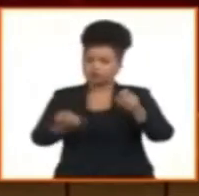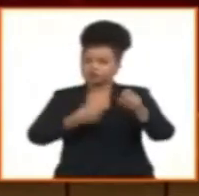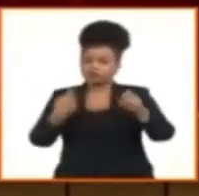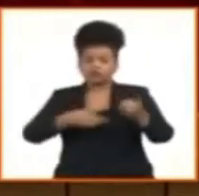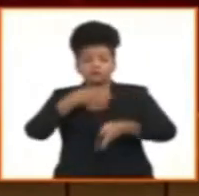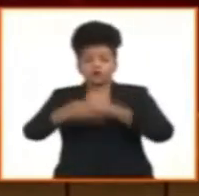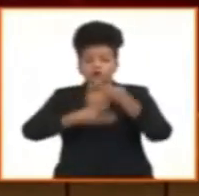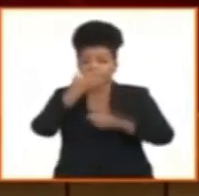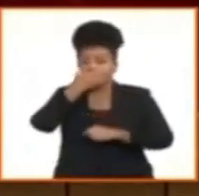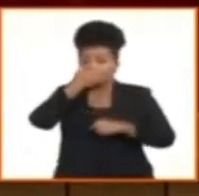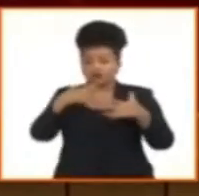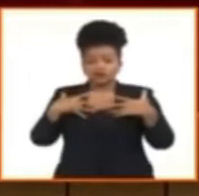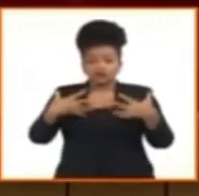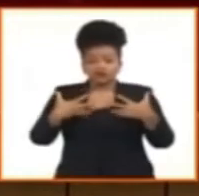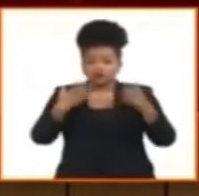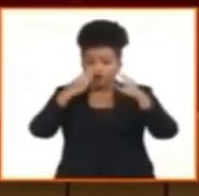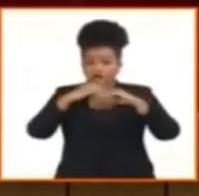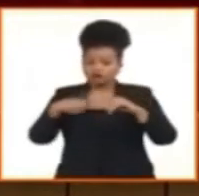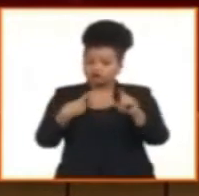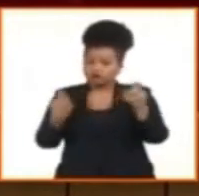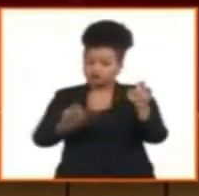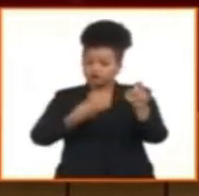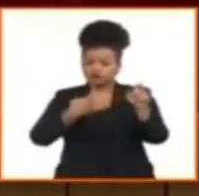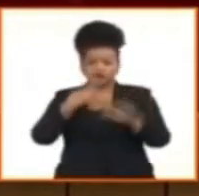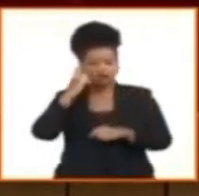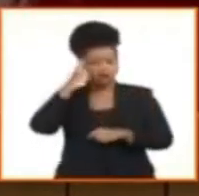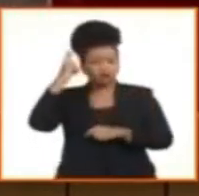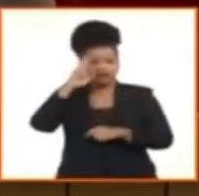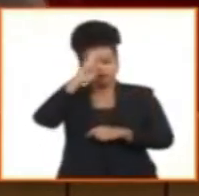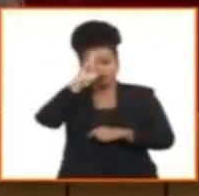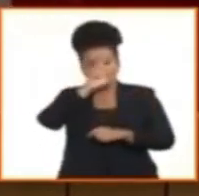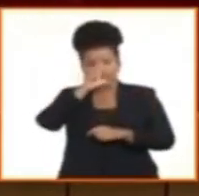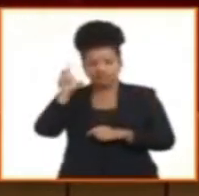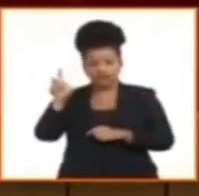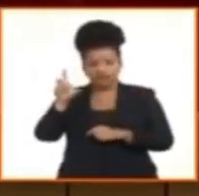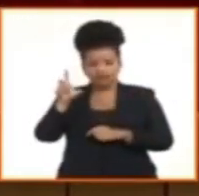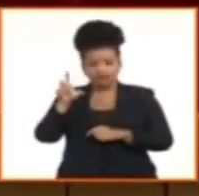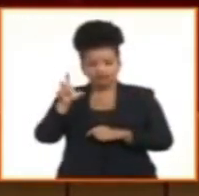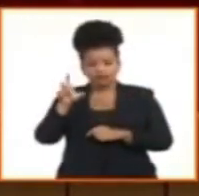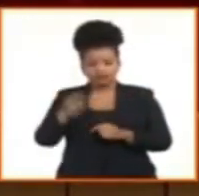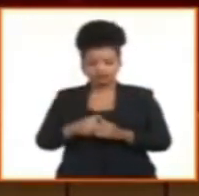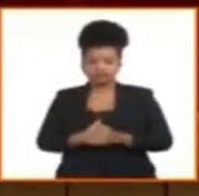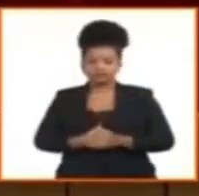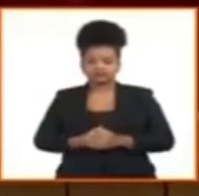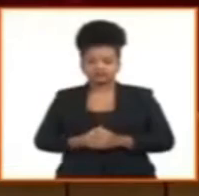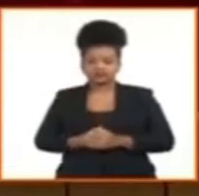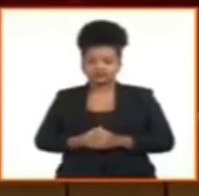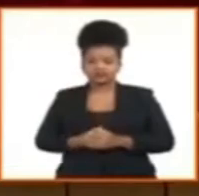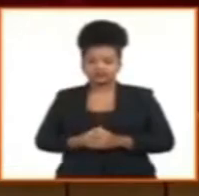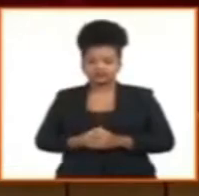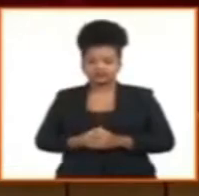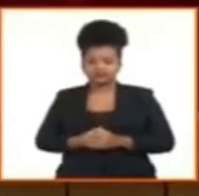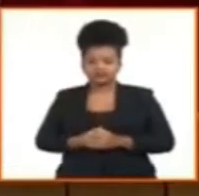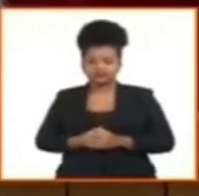Y no puedo dejar de recordar aquí, cuando en uno de nuestros hospitales no alcanzó el empate, o sea, la